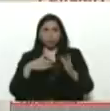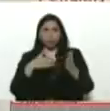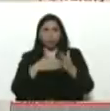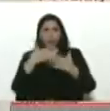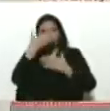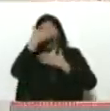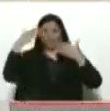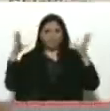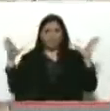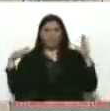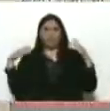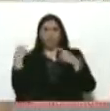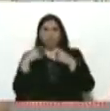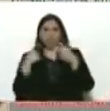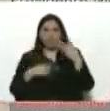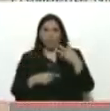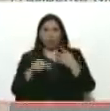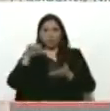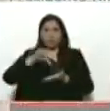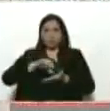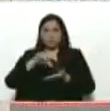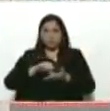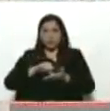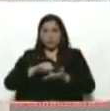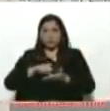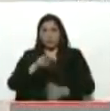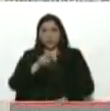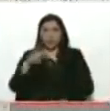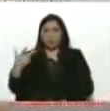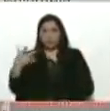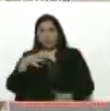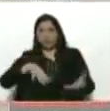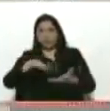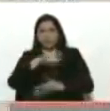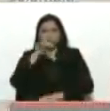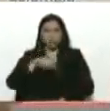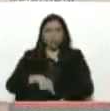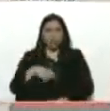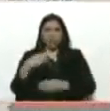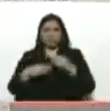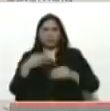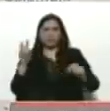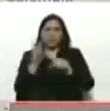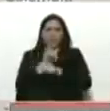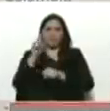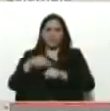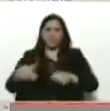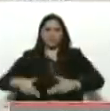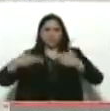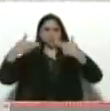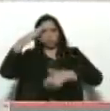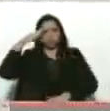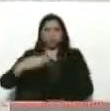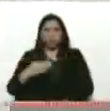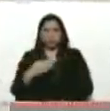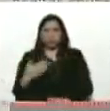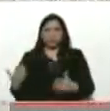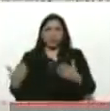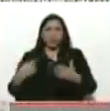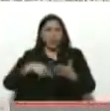FAES, Cotiza, sede colectivo el 23 de enero, generar violencia y una sublevación militar.